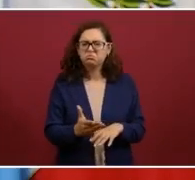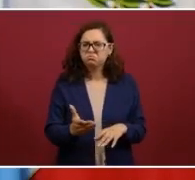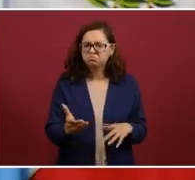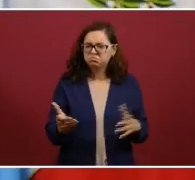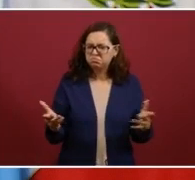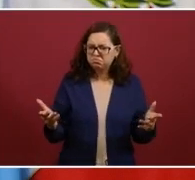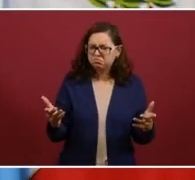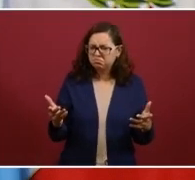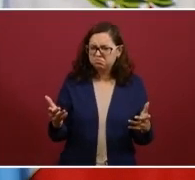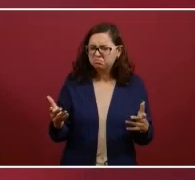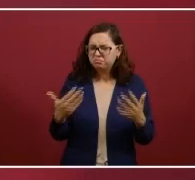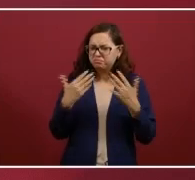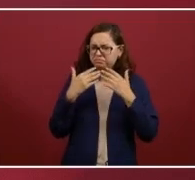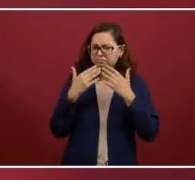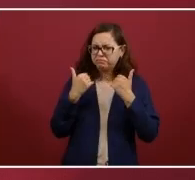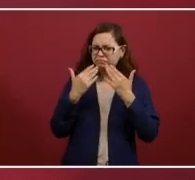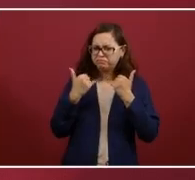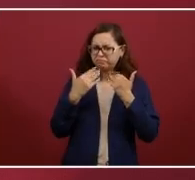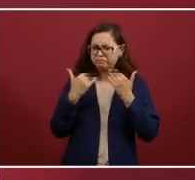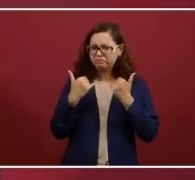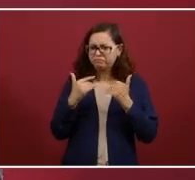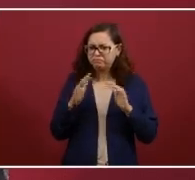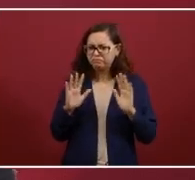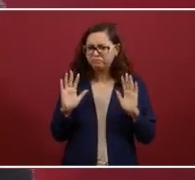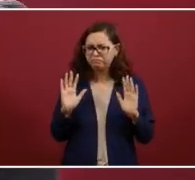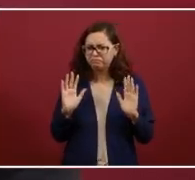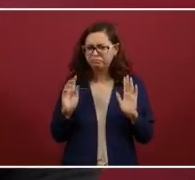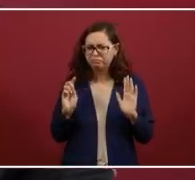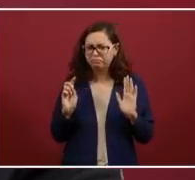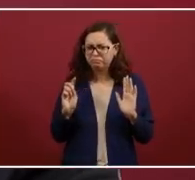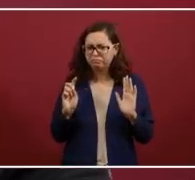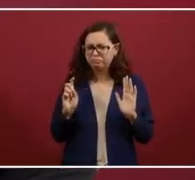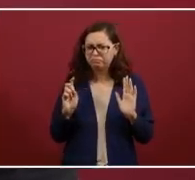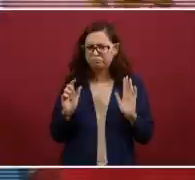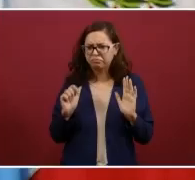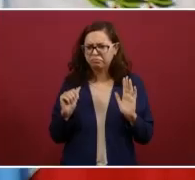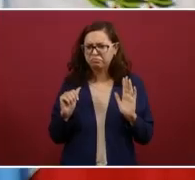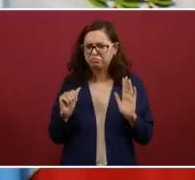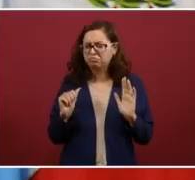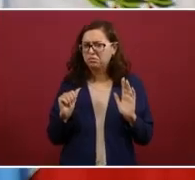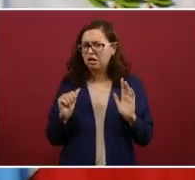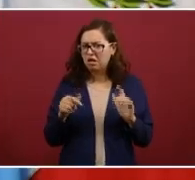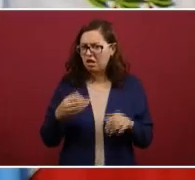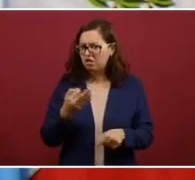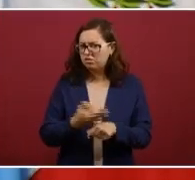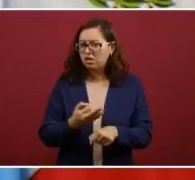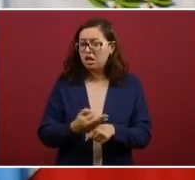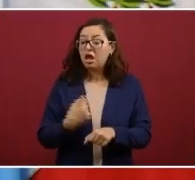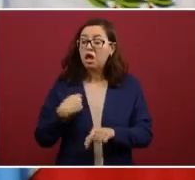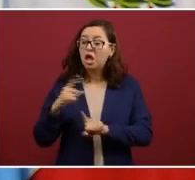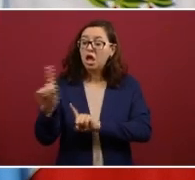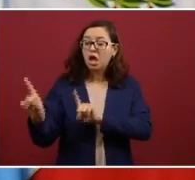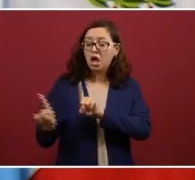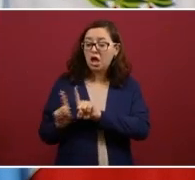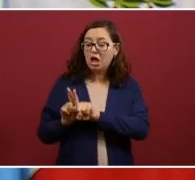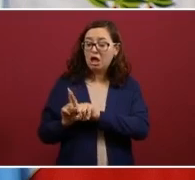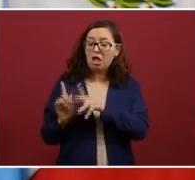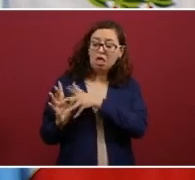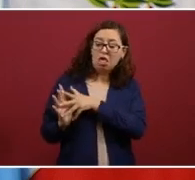investidura presidencial. No aplica aquello de que dime con quién andas y te diré quién